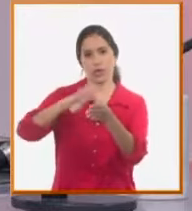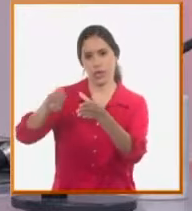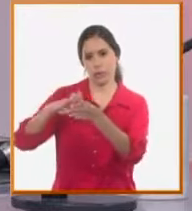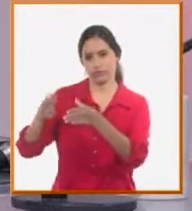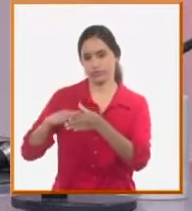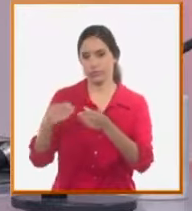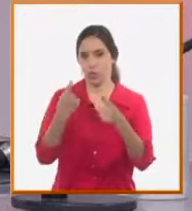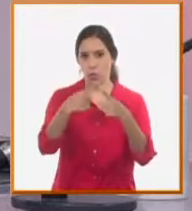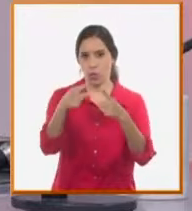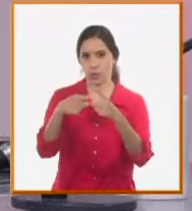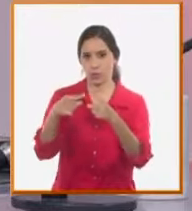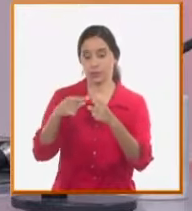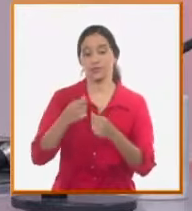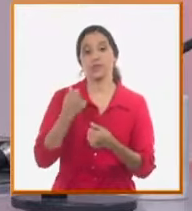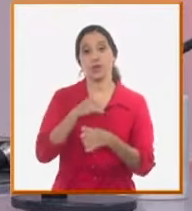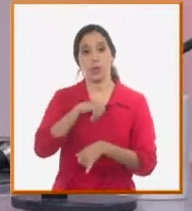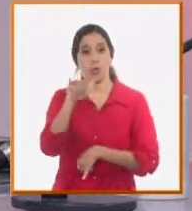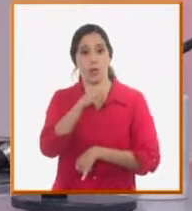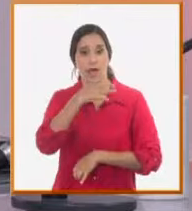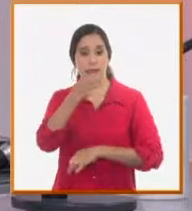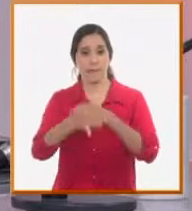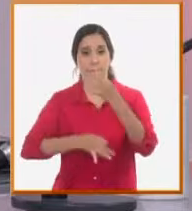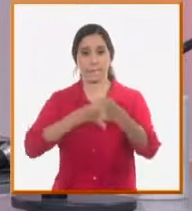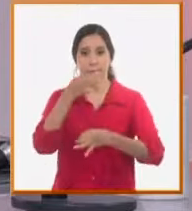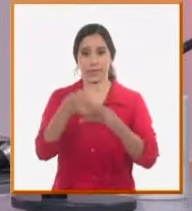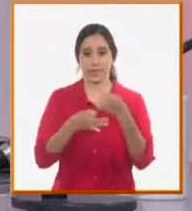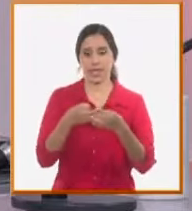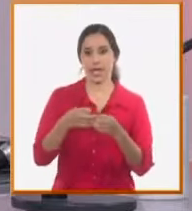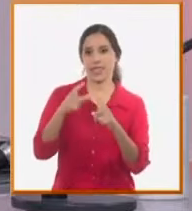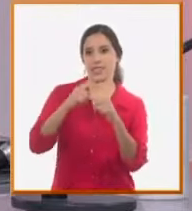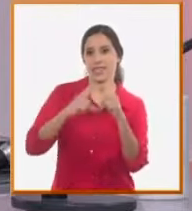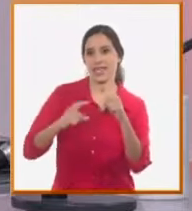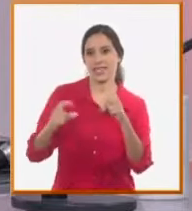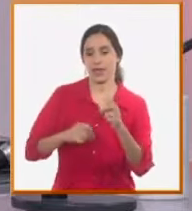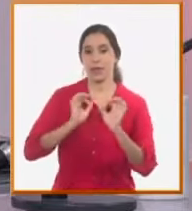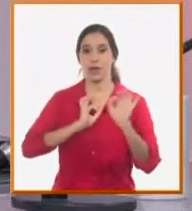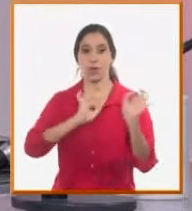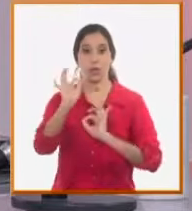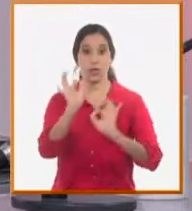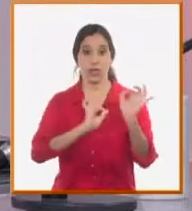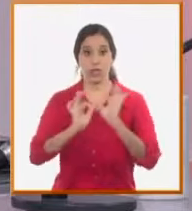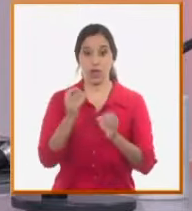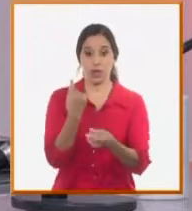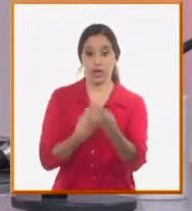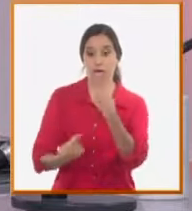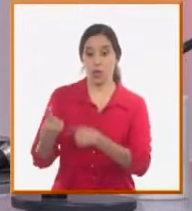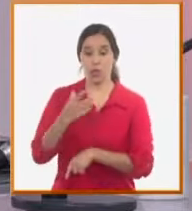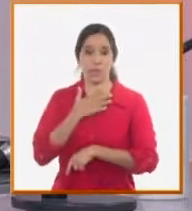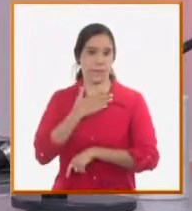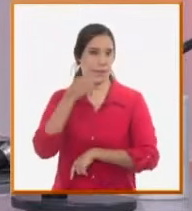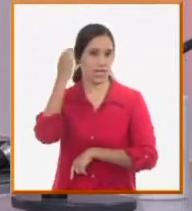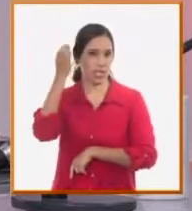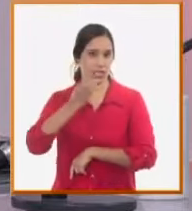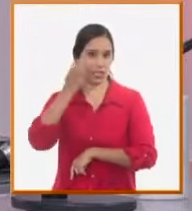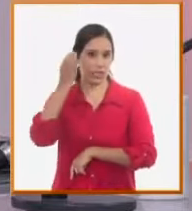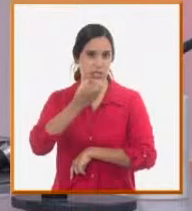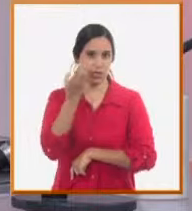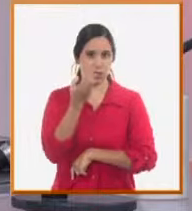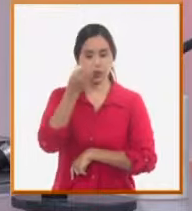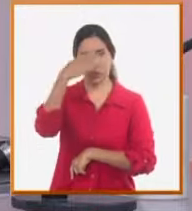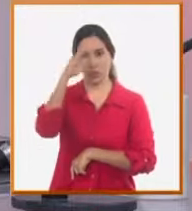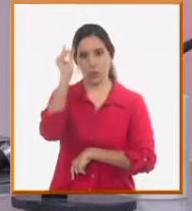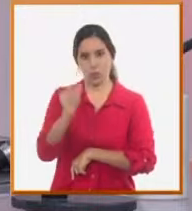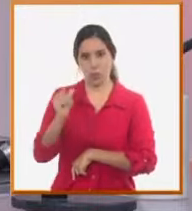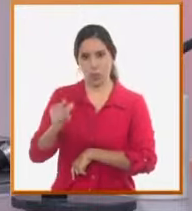presenta como Malcolm dice: el tema de los seguros pasa por la experiencia personal de cada cual. En mi opinión, el cubano carece de cultura financiera en general y